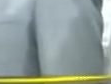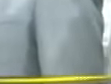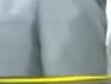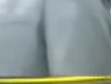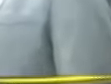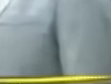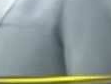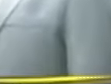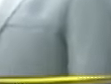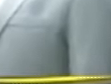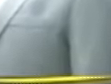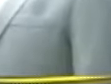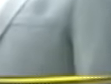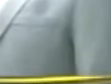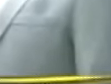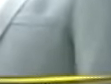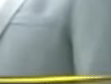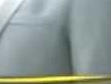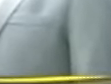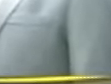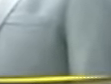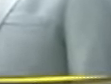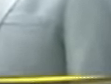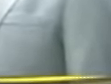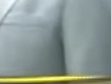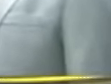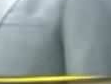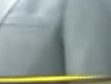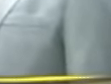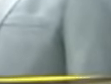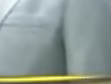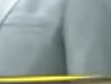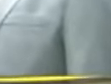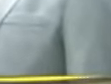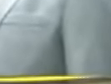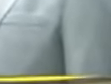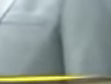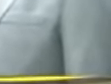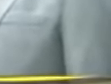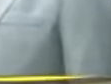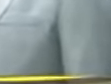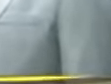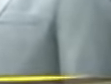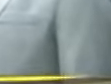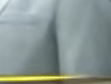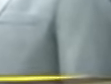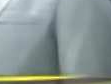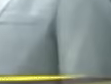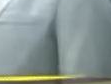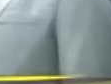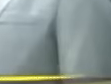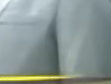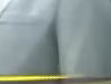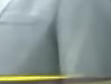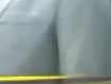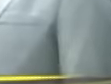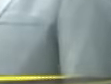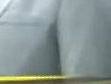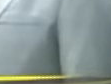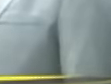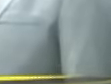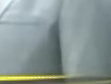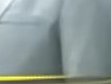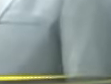de nuestra soberanía y un tema tan elemental como es la defensa de la Guayana Esequiba, de